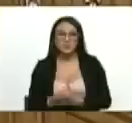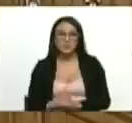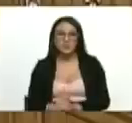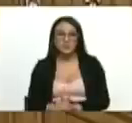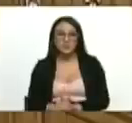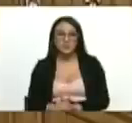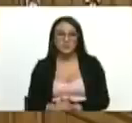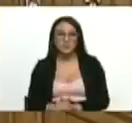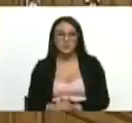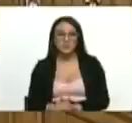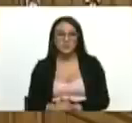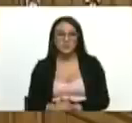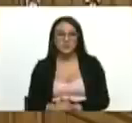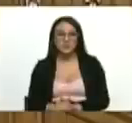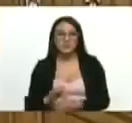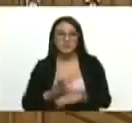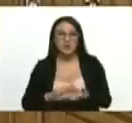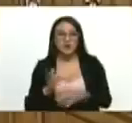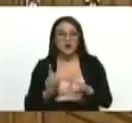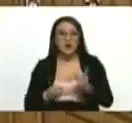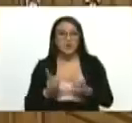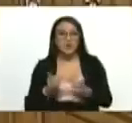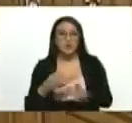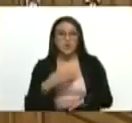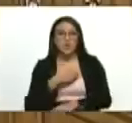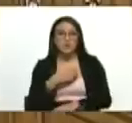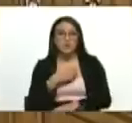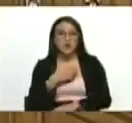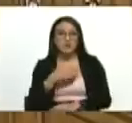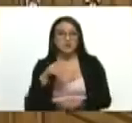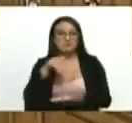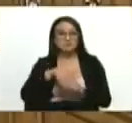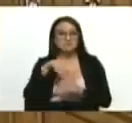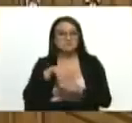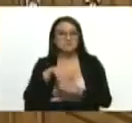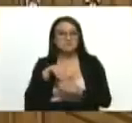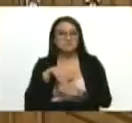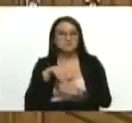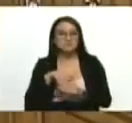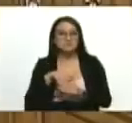porque algunos no podrán ser candidatos